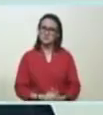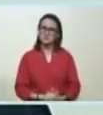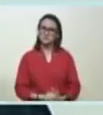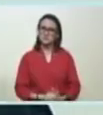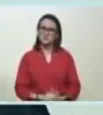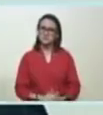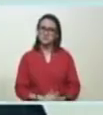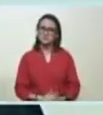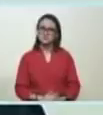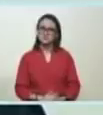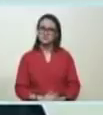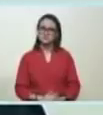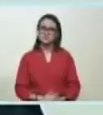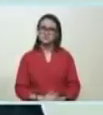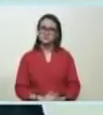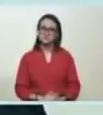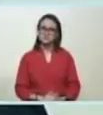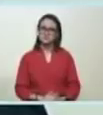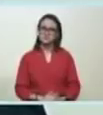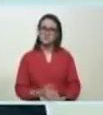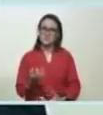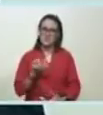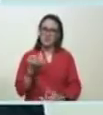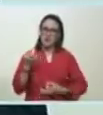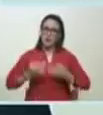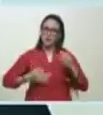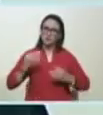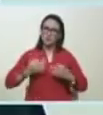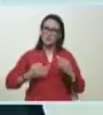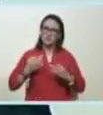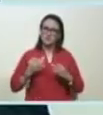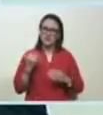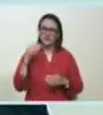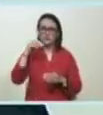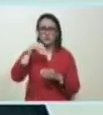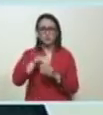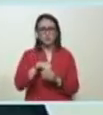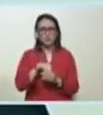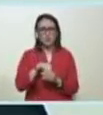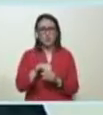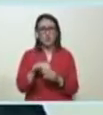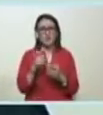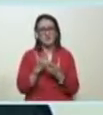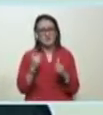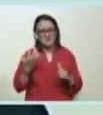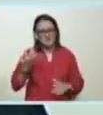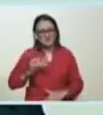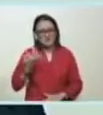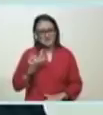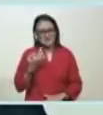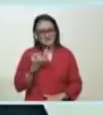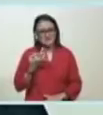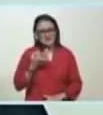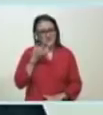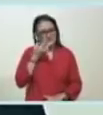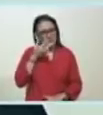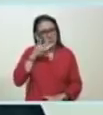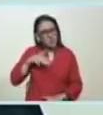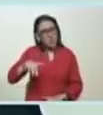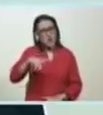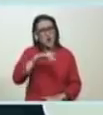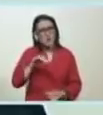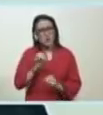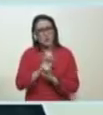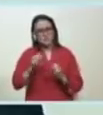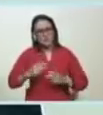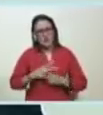con república, la libertad verdadera, con justicia, con inclusión, la libertad verdadera, con pueblo, con educación,